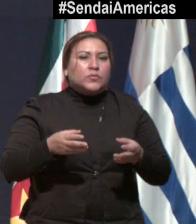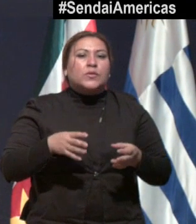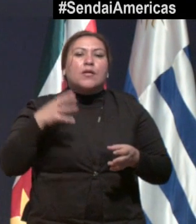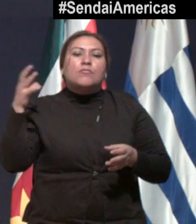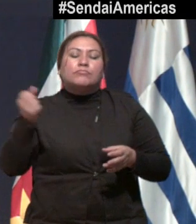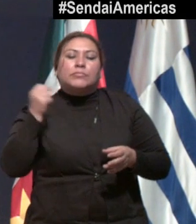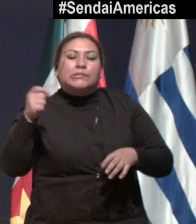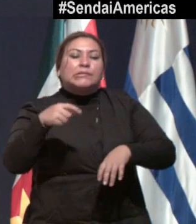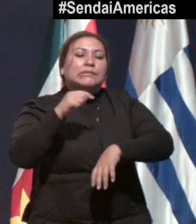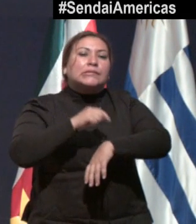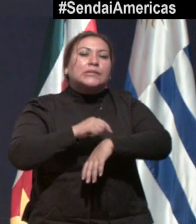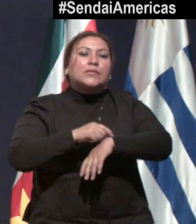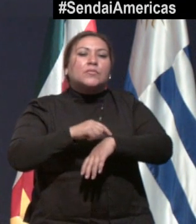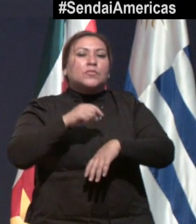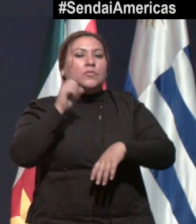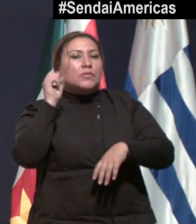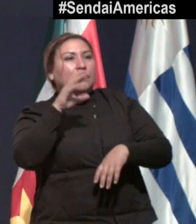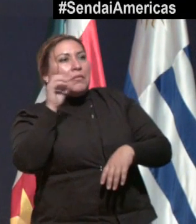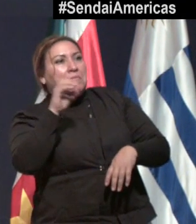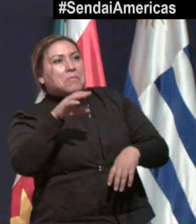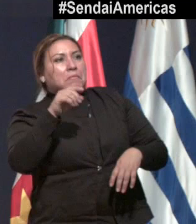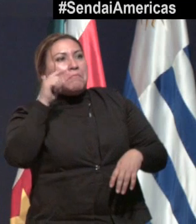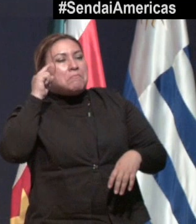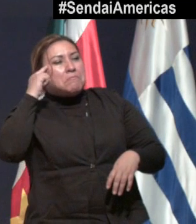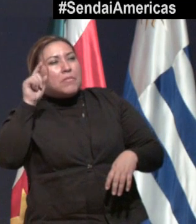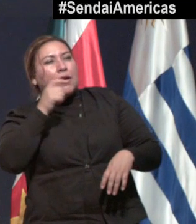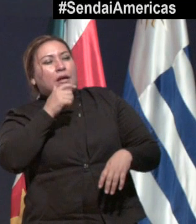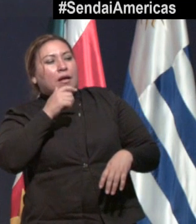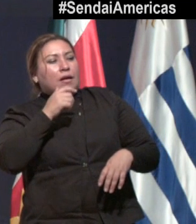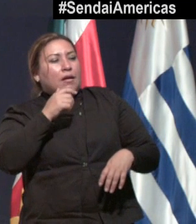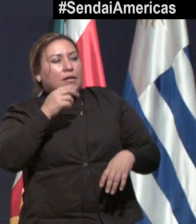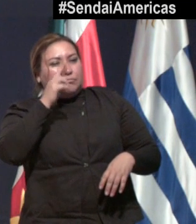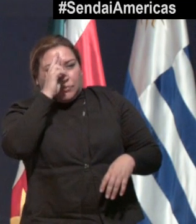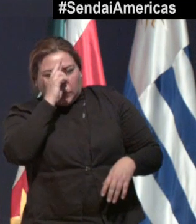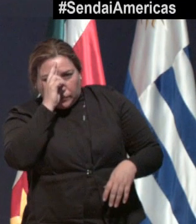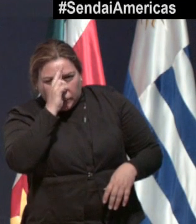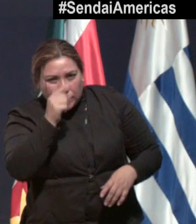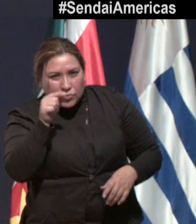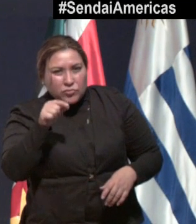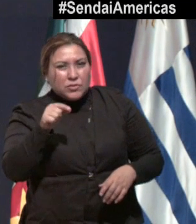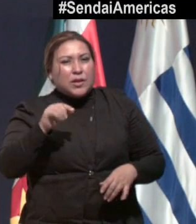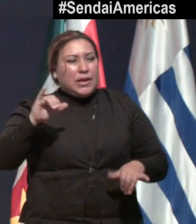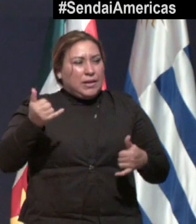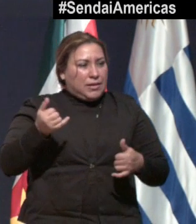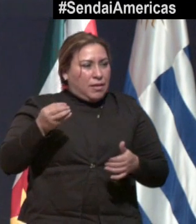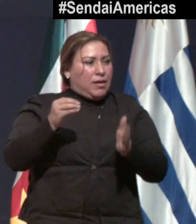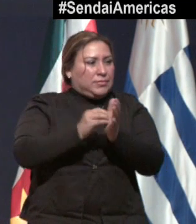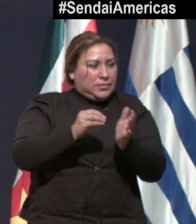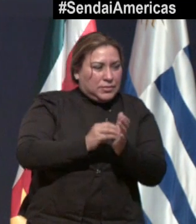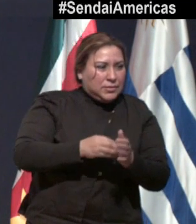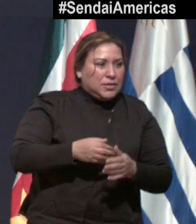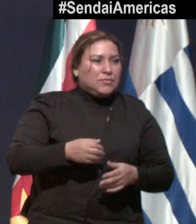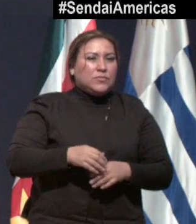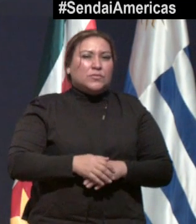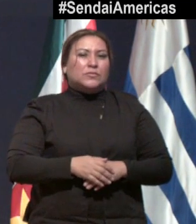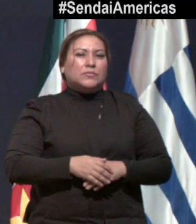esta presentación, para hacer un poco una reflexión sobre lo hecho, sobre lo recorrido,